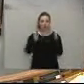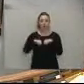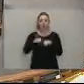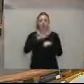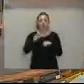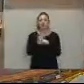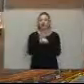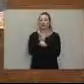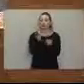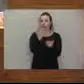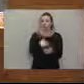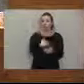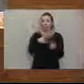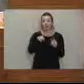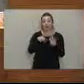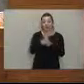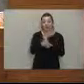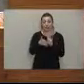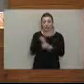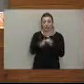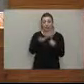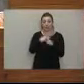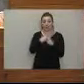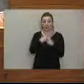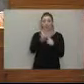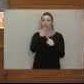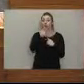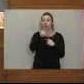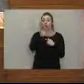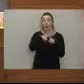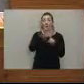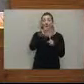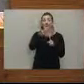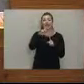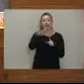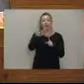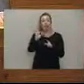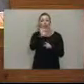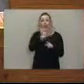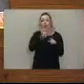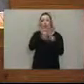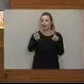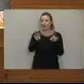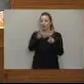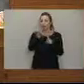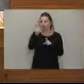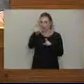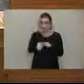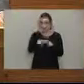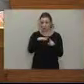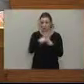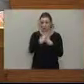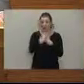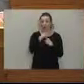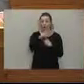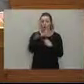provocado situaciones como la de Tenneco y permítame que lo diga también, situaciones como la de Coca-Cola. Yo creo que la situación de Coca-Cola, de la planta de